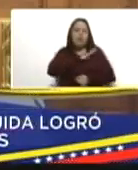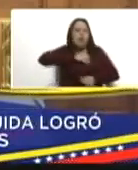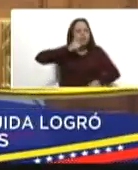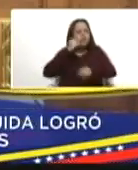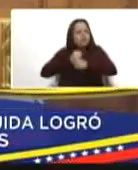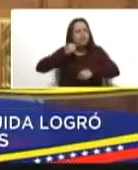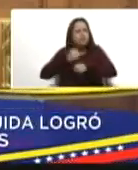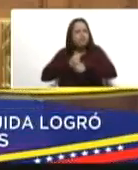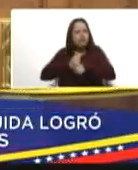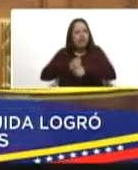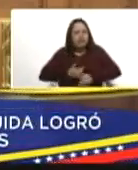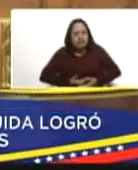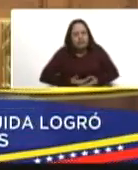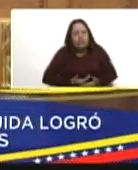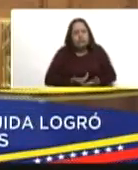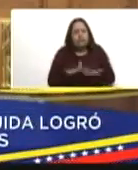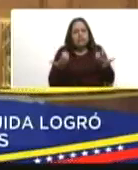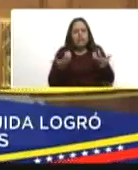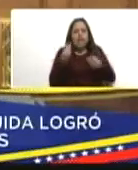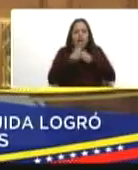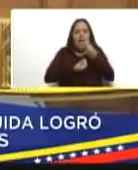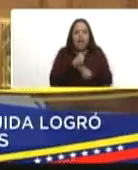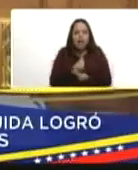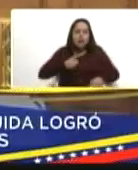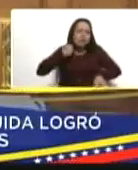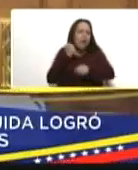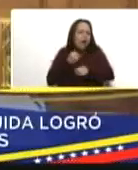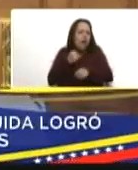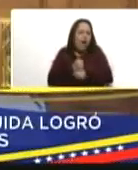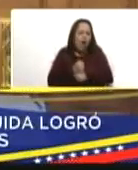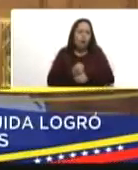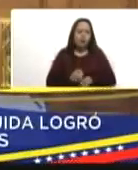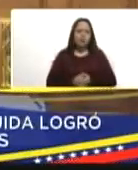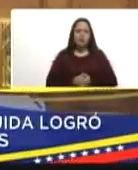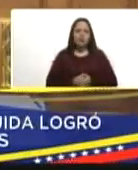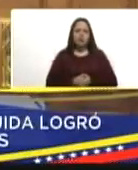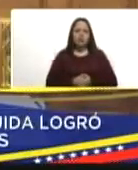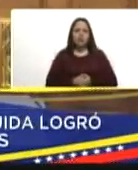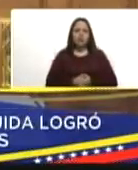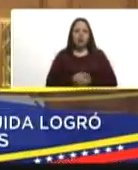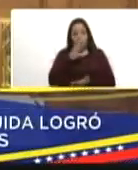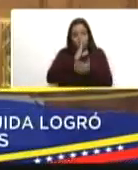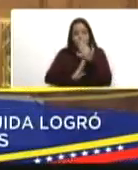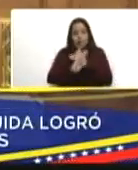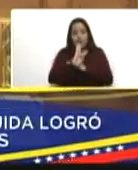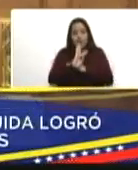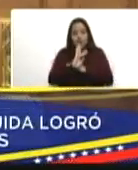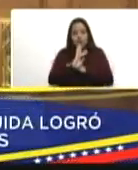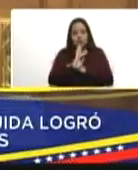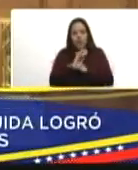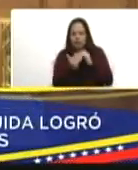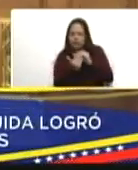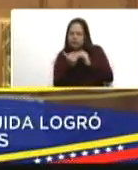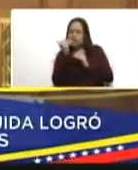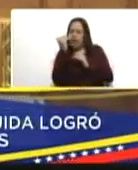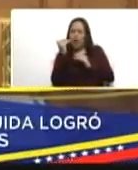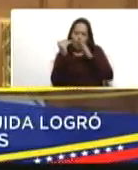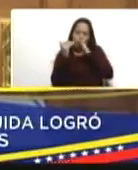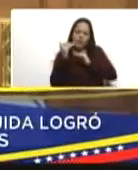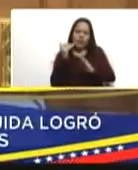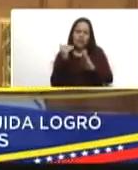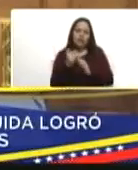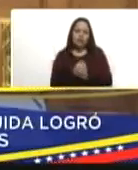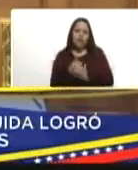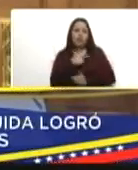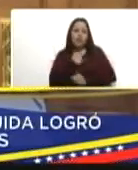las vísceras lo hemos hecho con las vísceras Modesto el aumento es Modesto